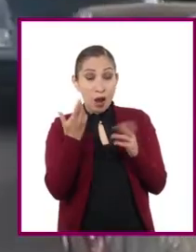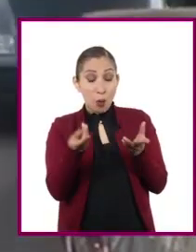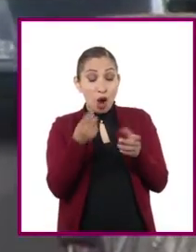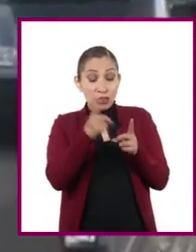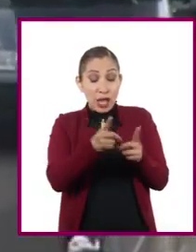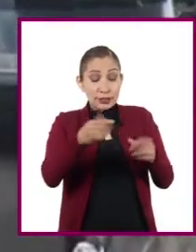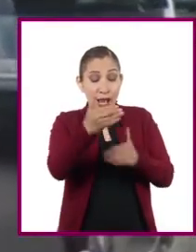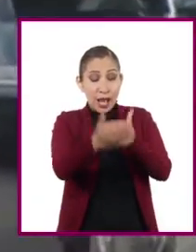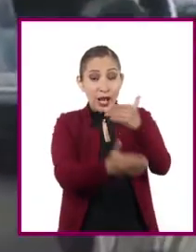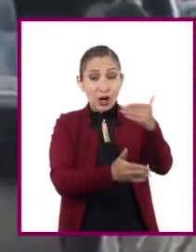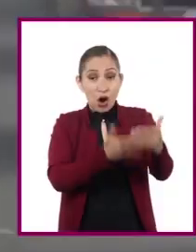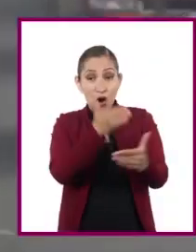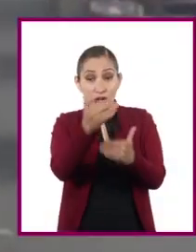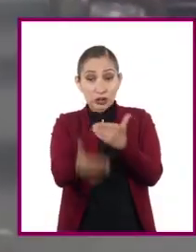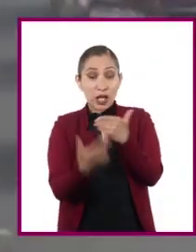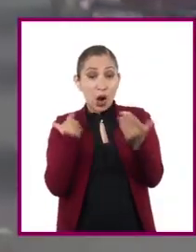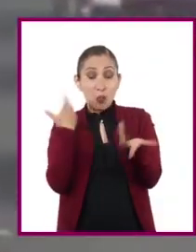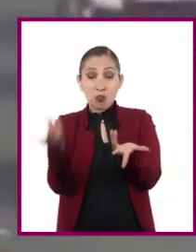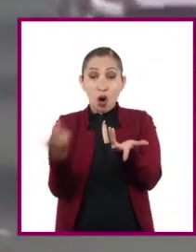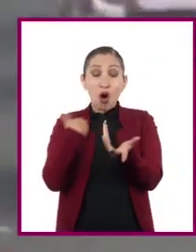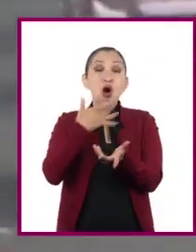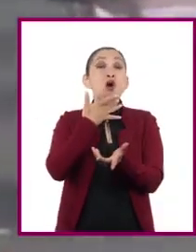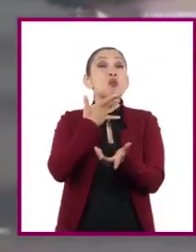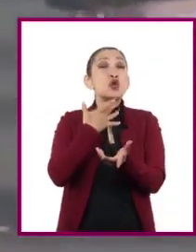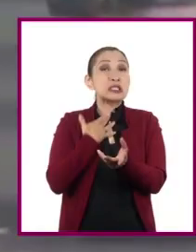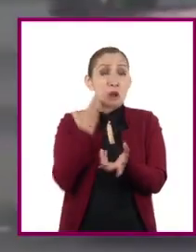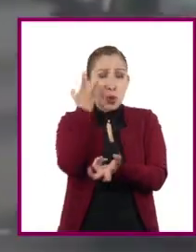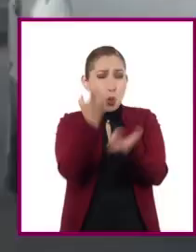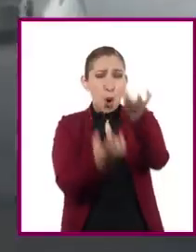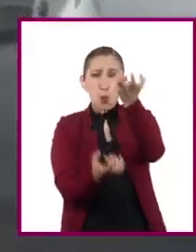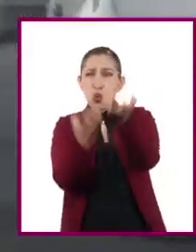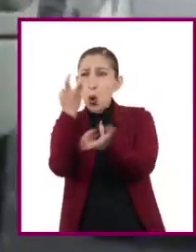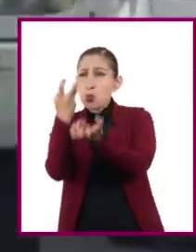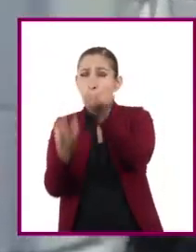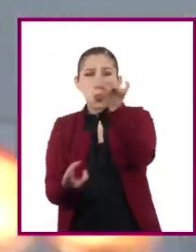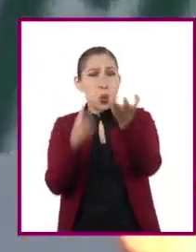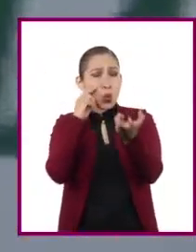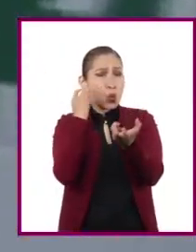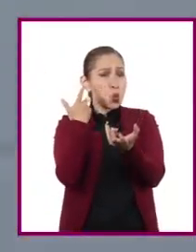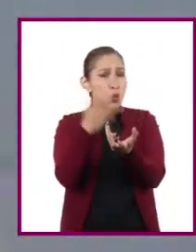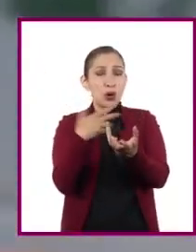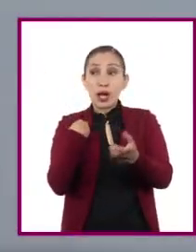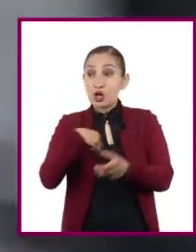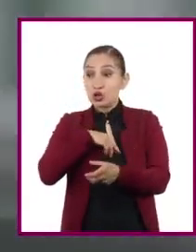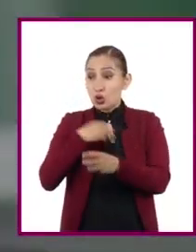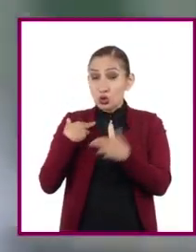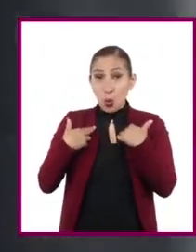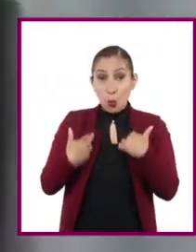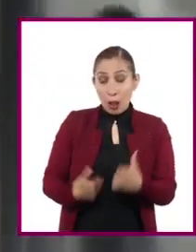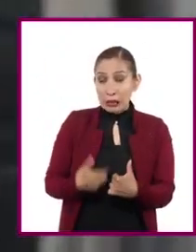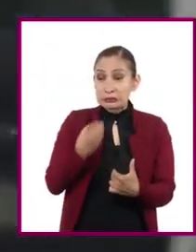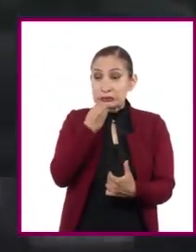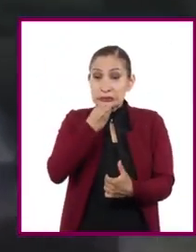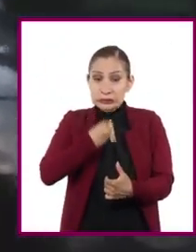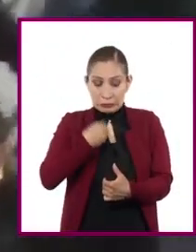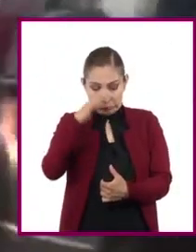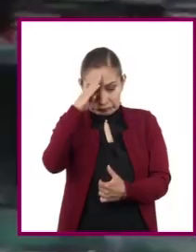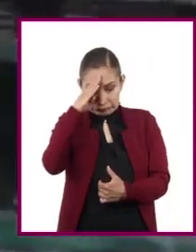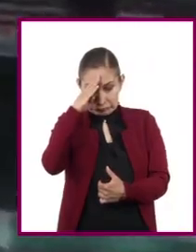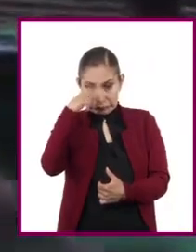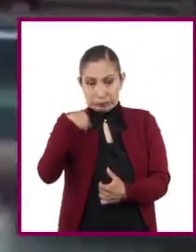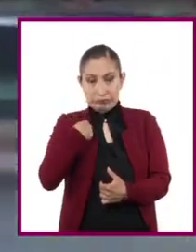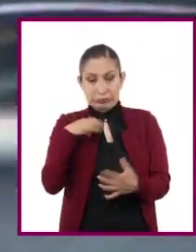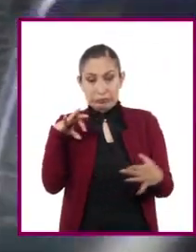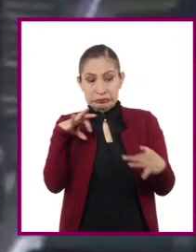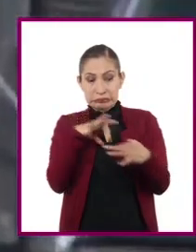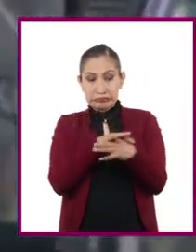desarrollo basado en la explotación desmedida de los combustibles fósiles nos están obligando a los seres humanos a replantear